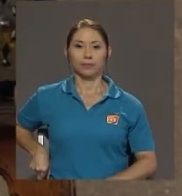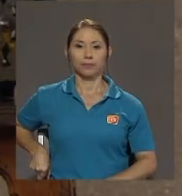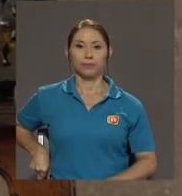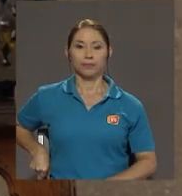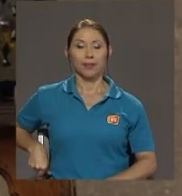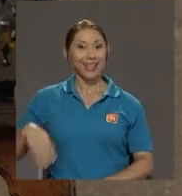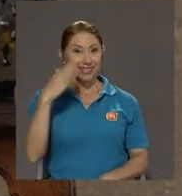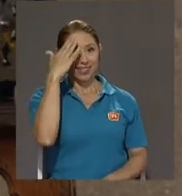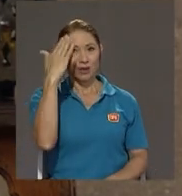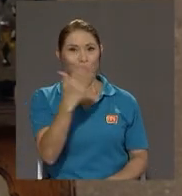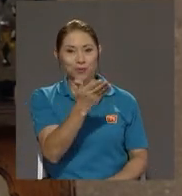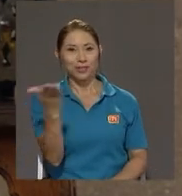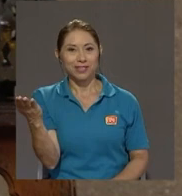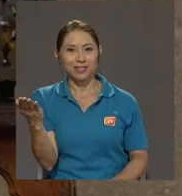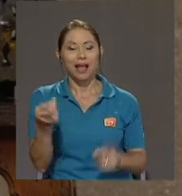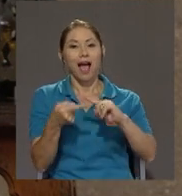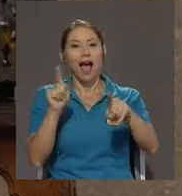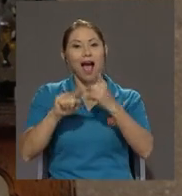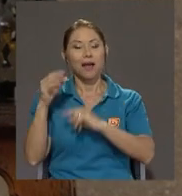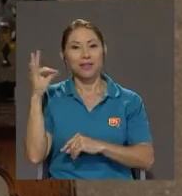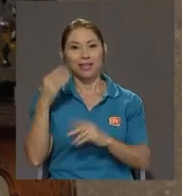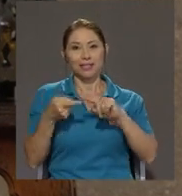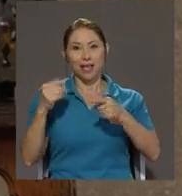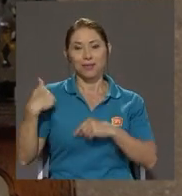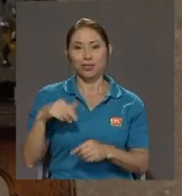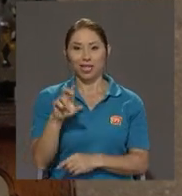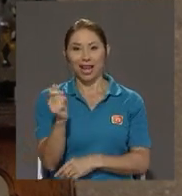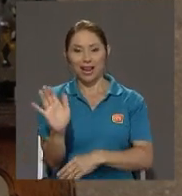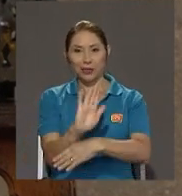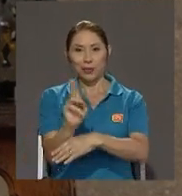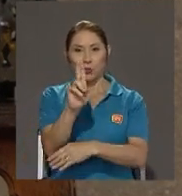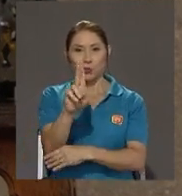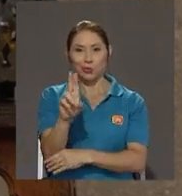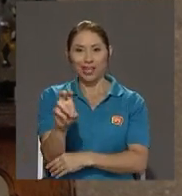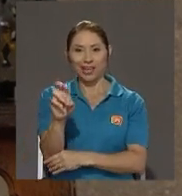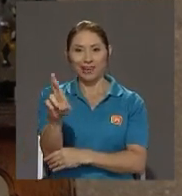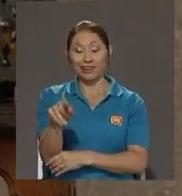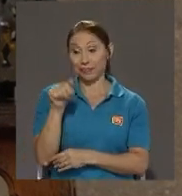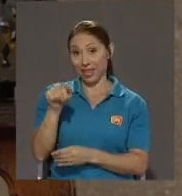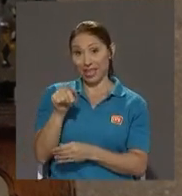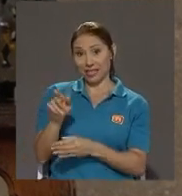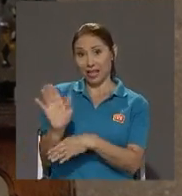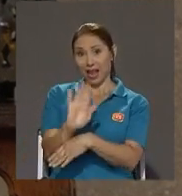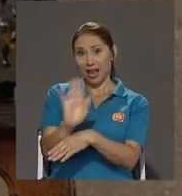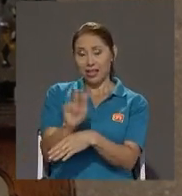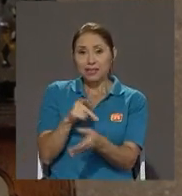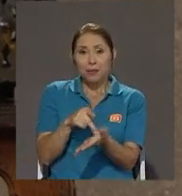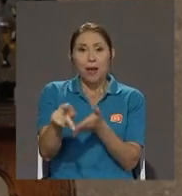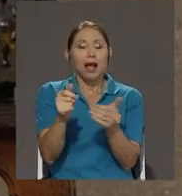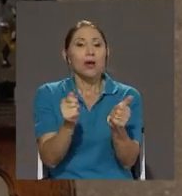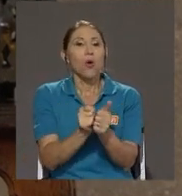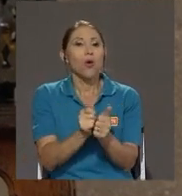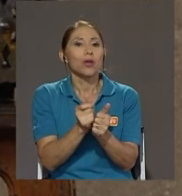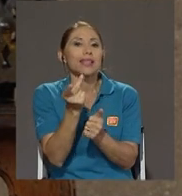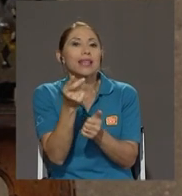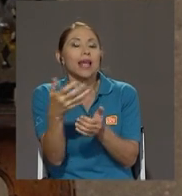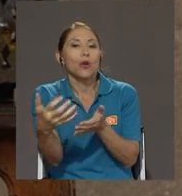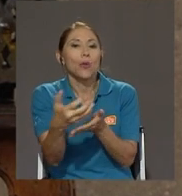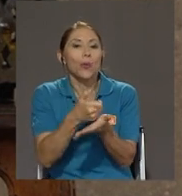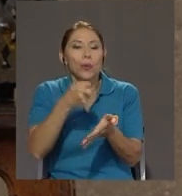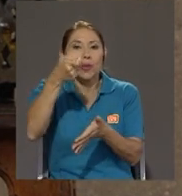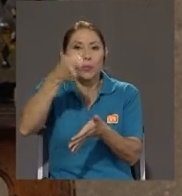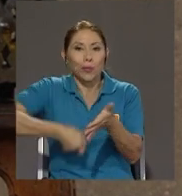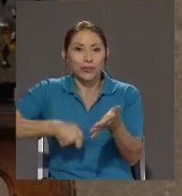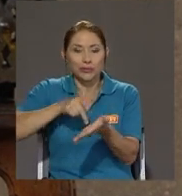Los saludamos, amigas y amigos de Canal UCR, este canal que se paga con los impuestos que tributan los habitantes de